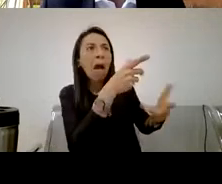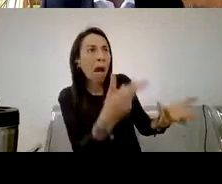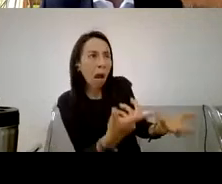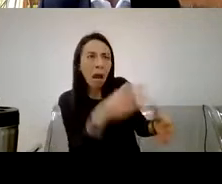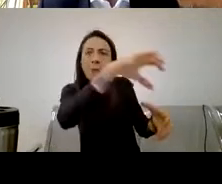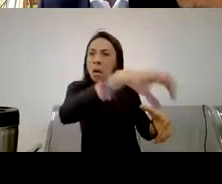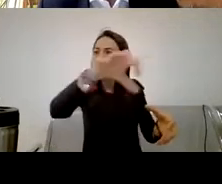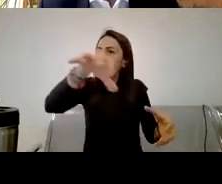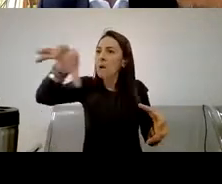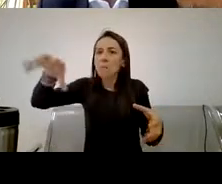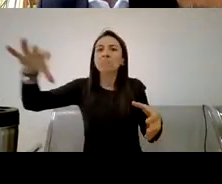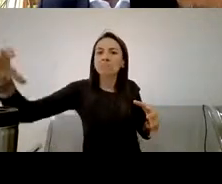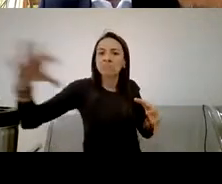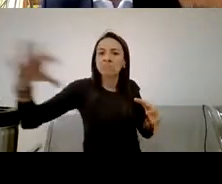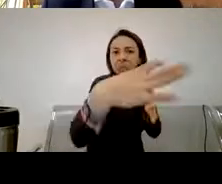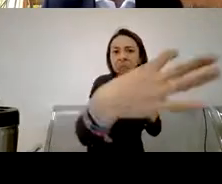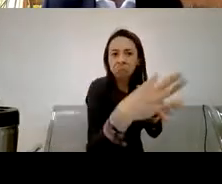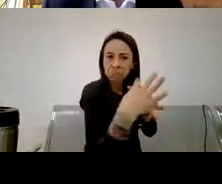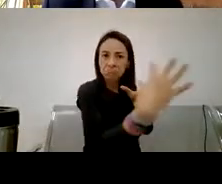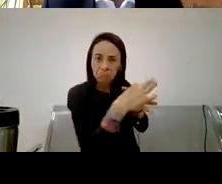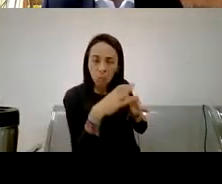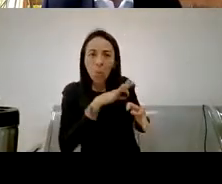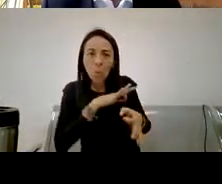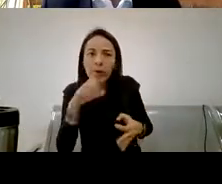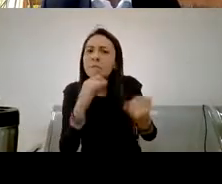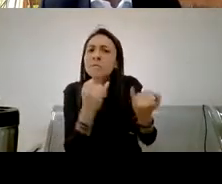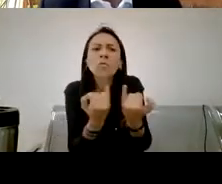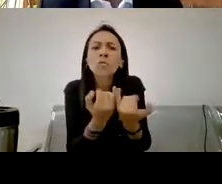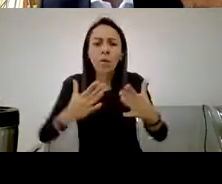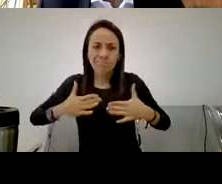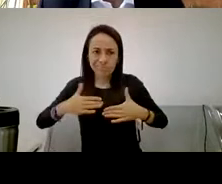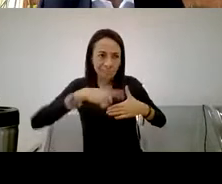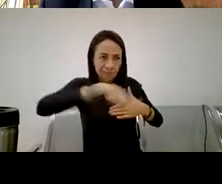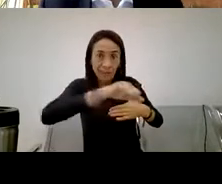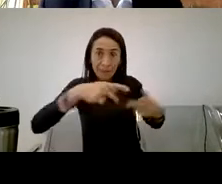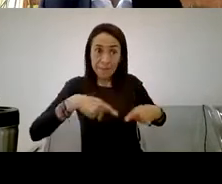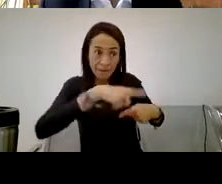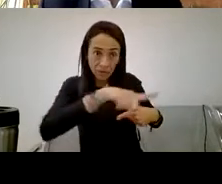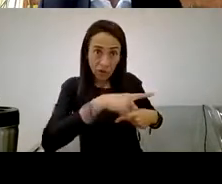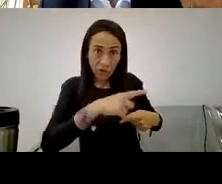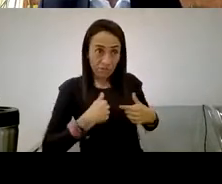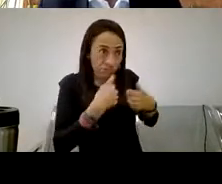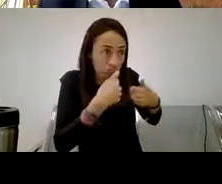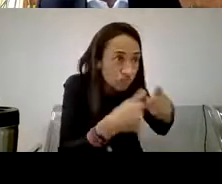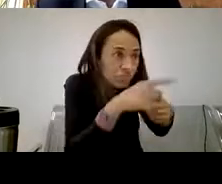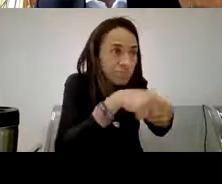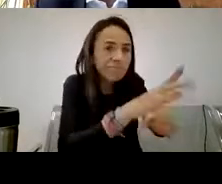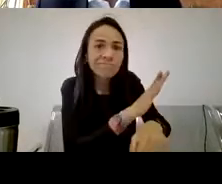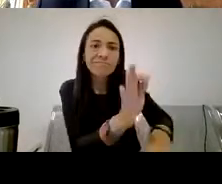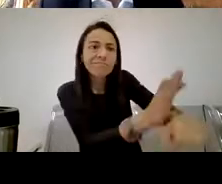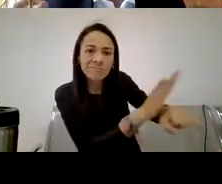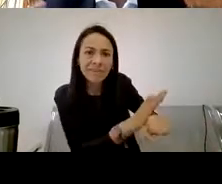también convertir a los beneficiarios y al círculo cercano en difusores de esto, del